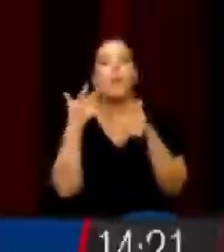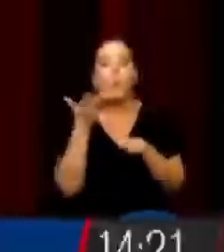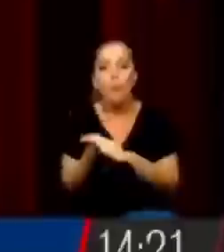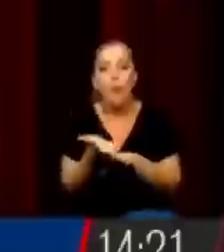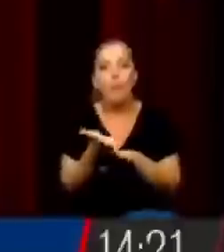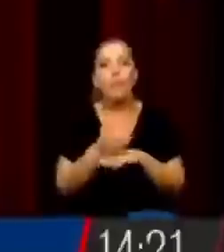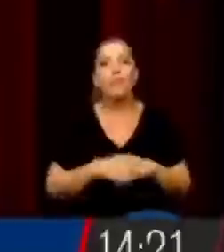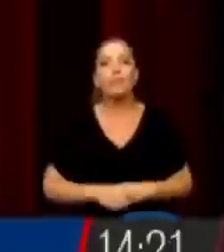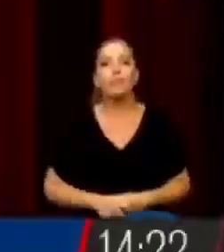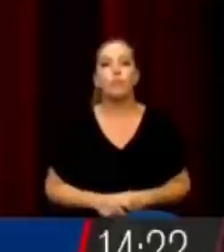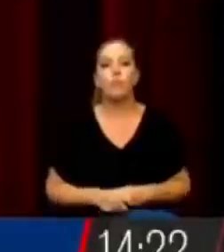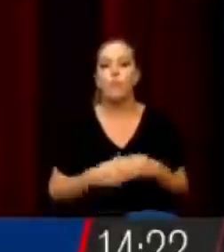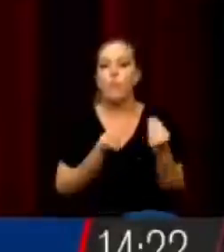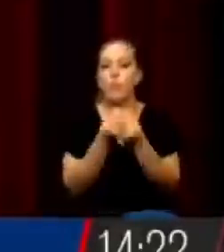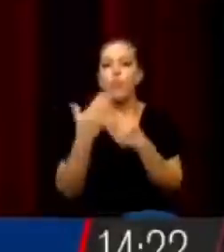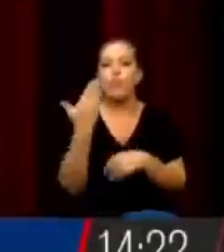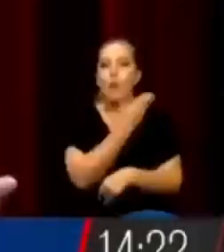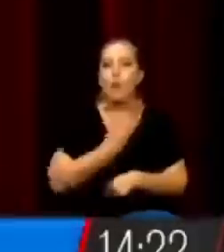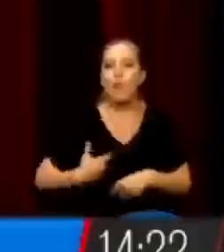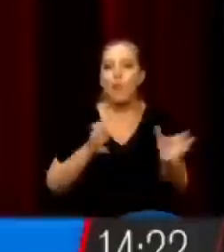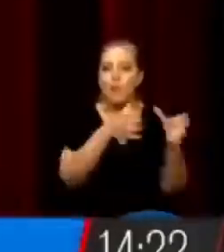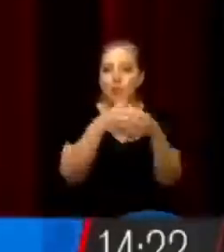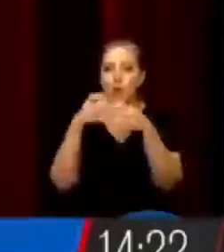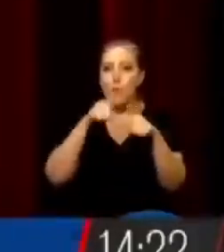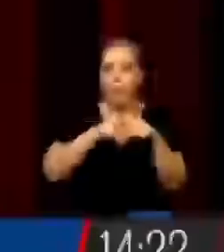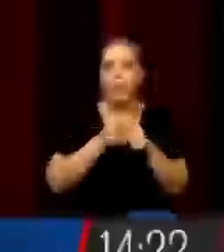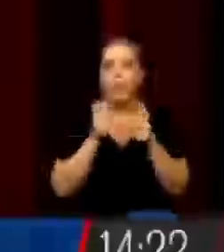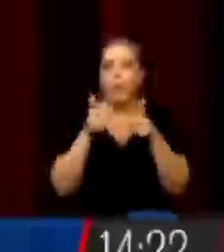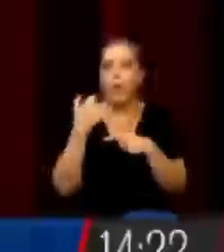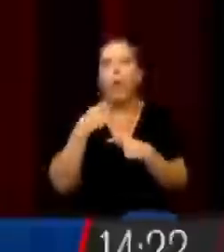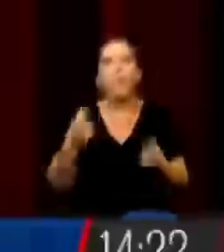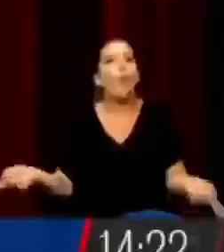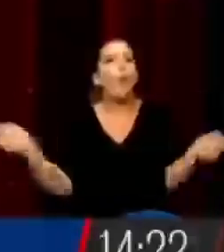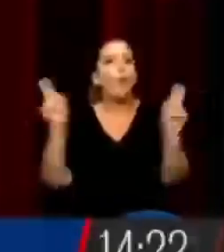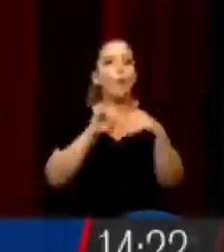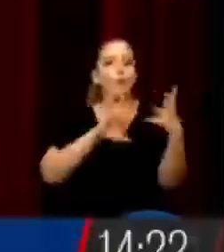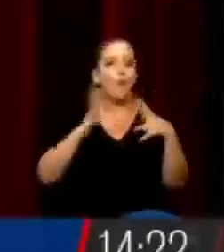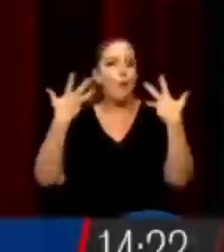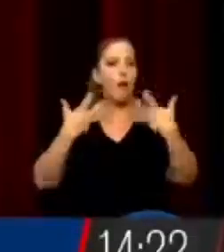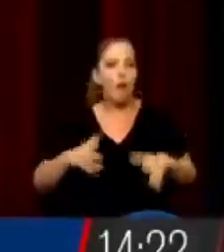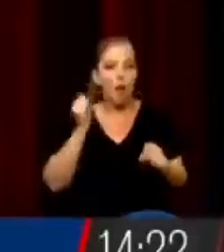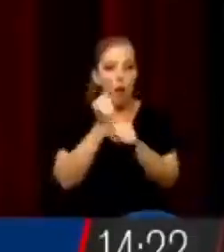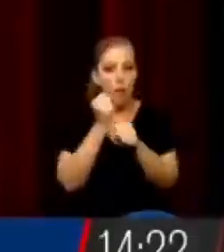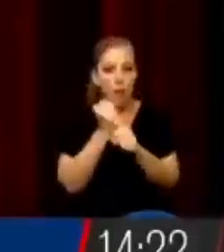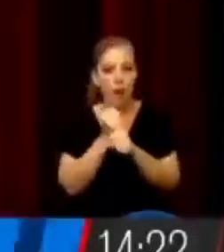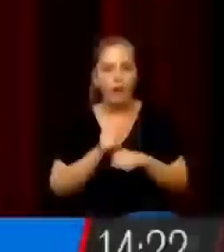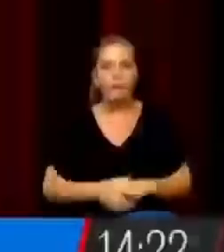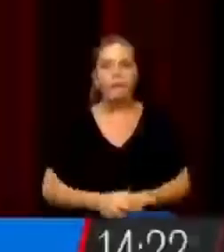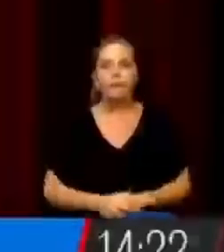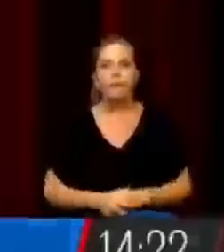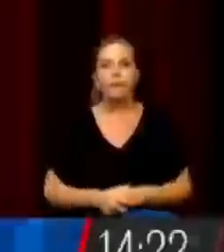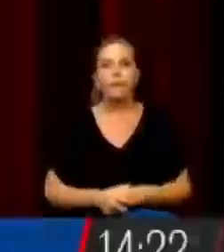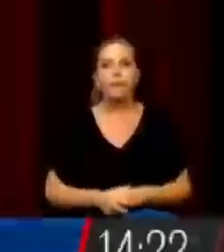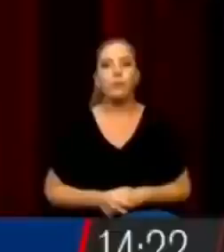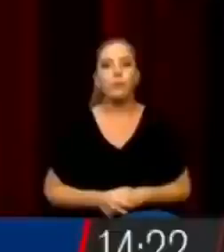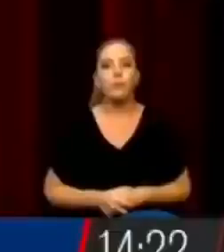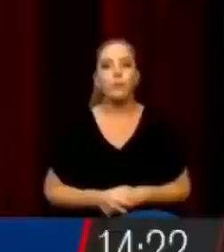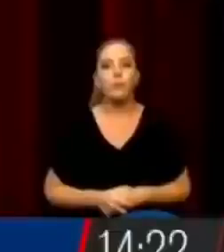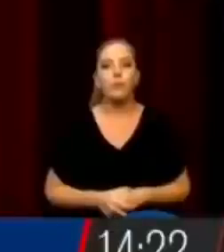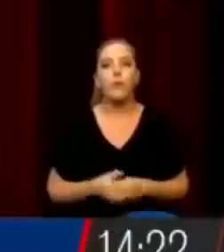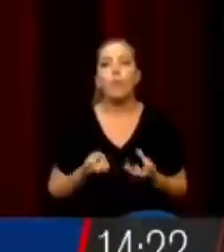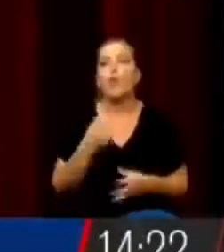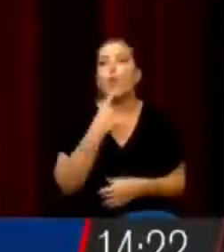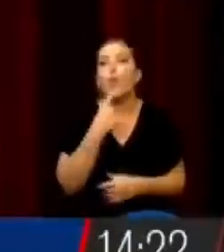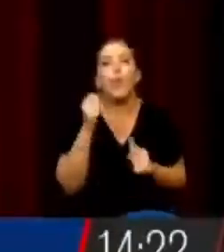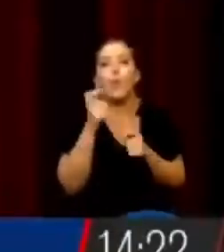tal como plantearon varios presidentes de bloque, volvamos a la normalidad. Porque sin duda que